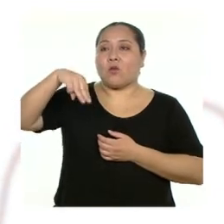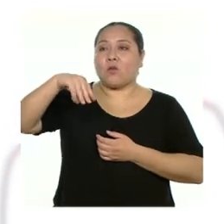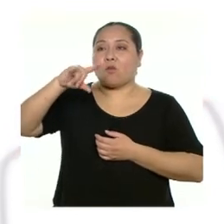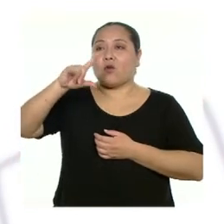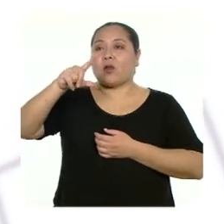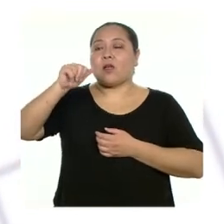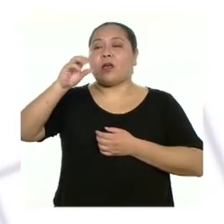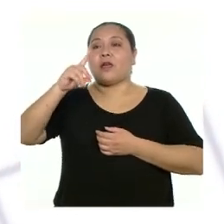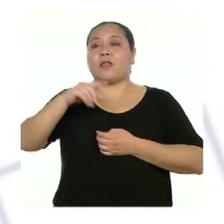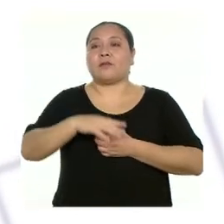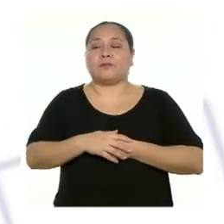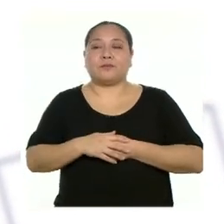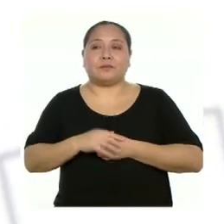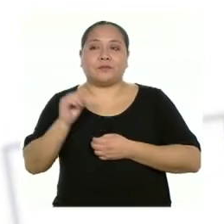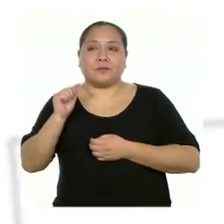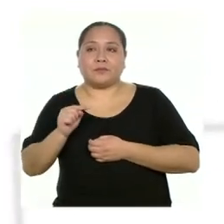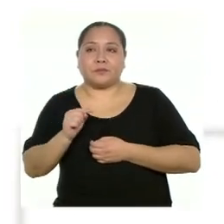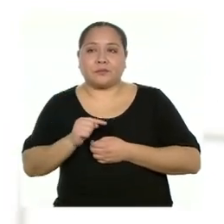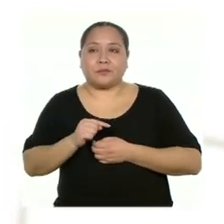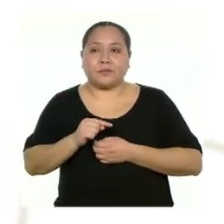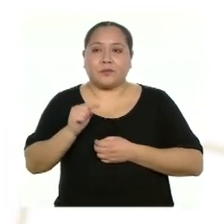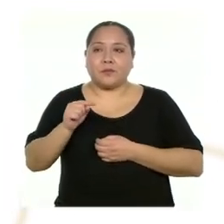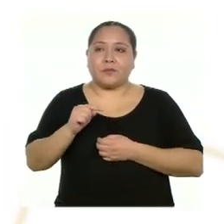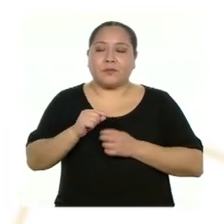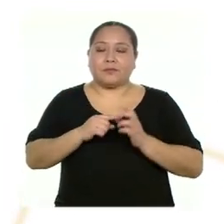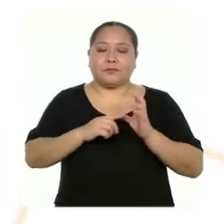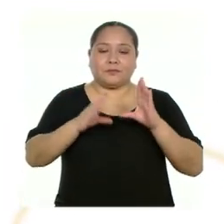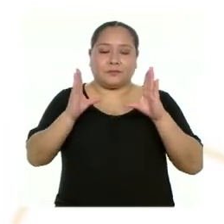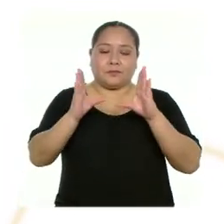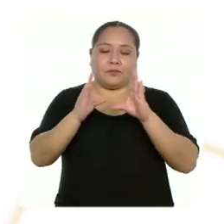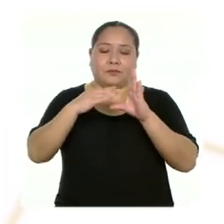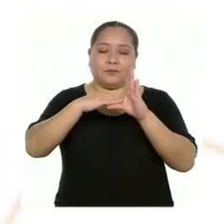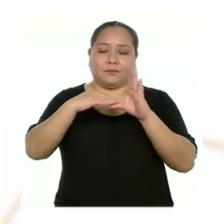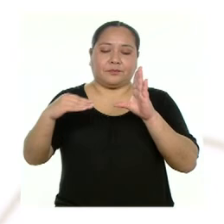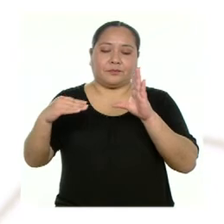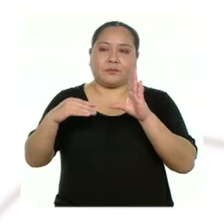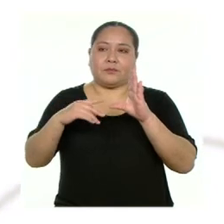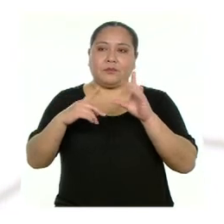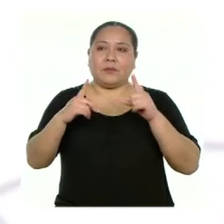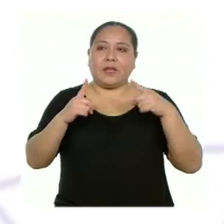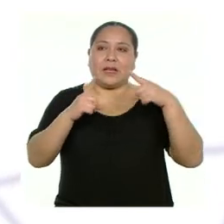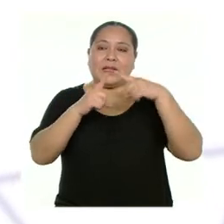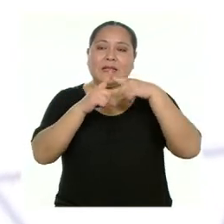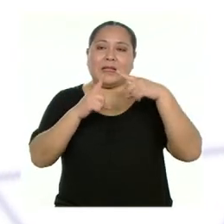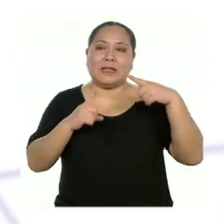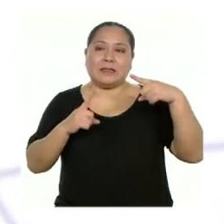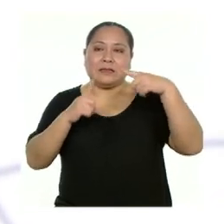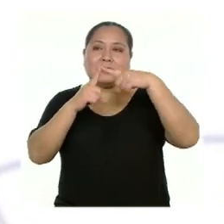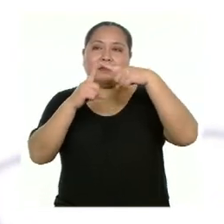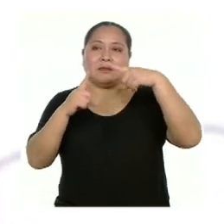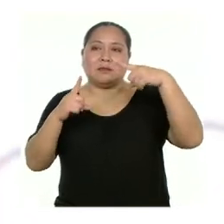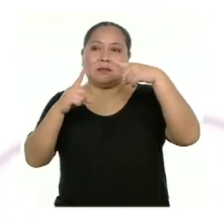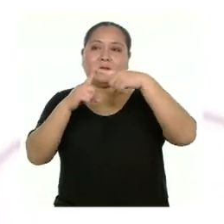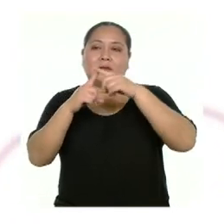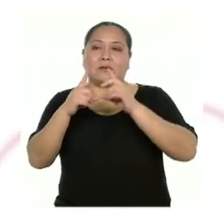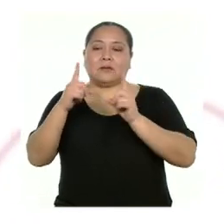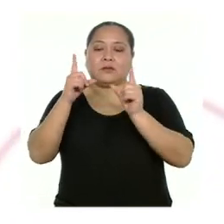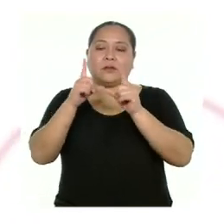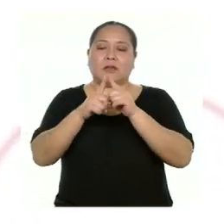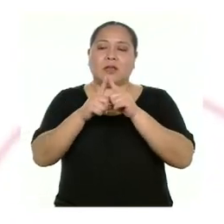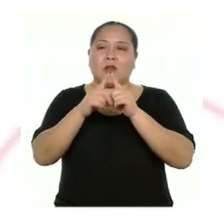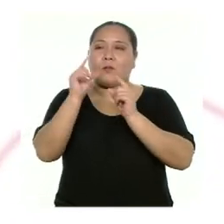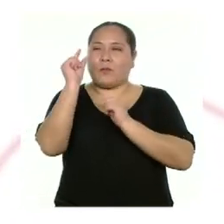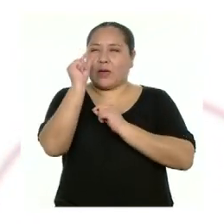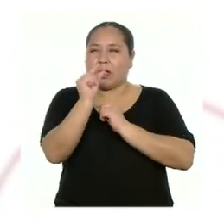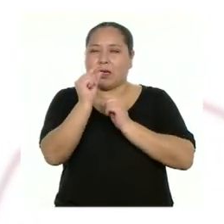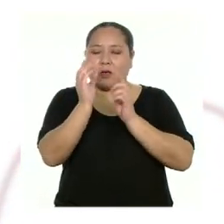una fórmula que se desprende de la geometría. Se observan dos triángulos semejantes, un triángulo pequeño amarillo